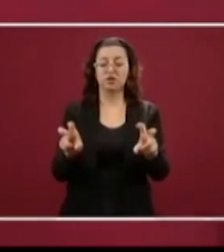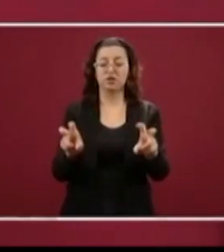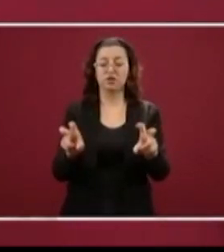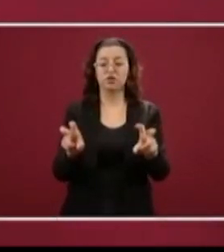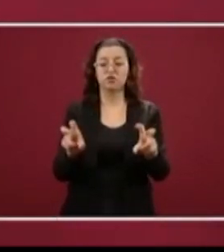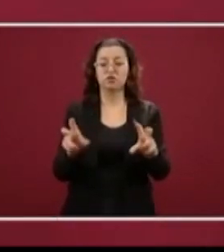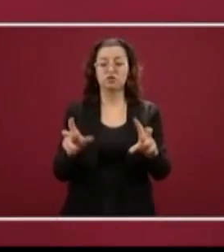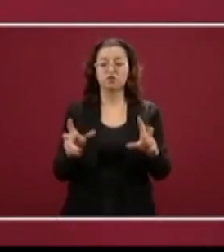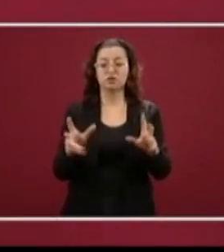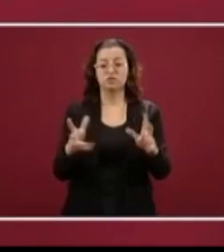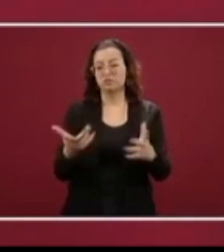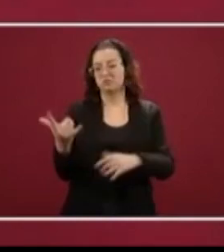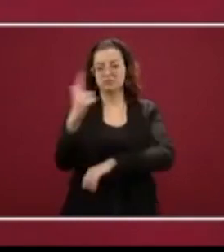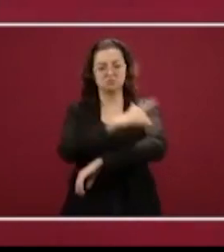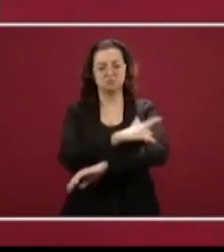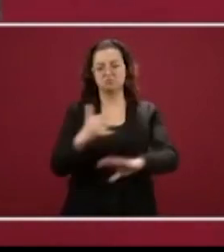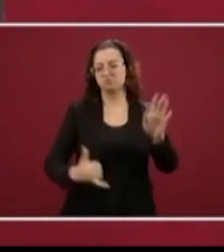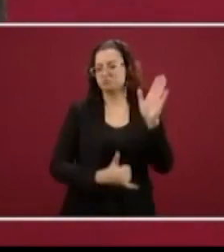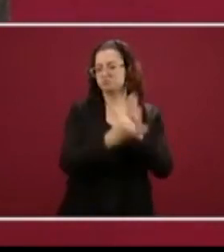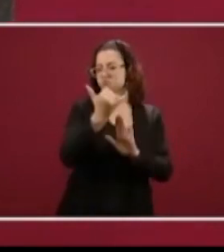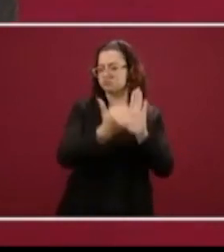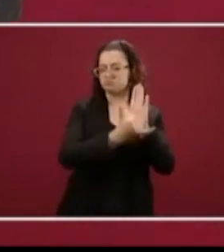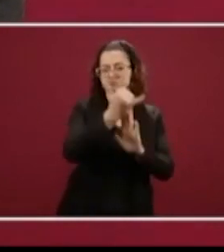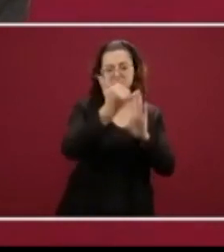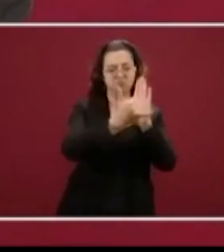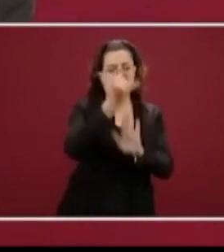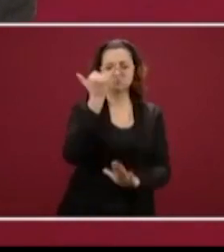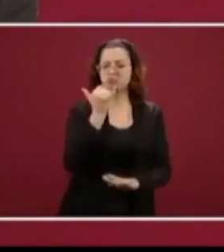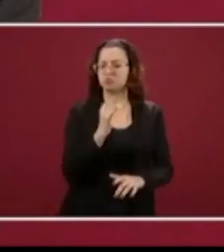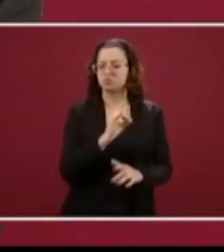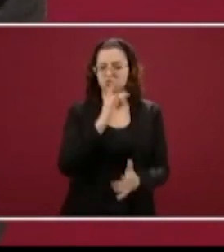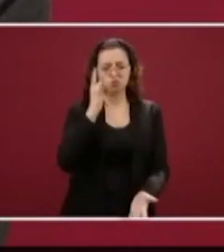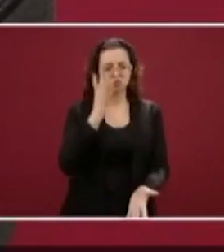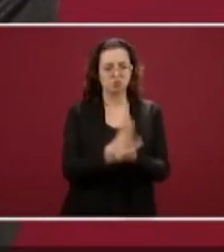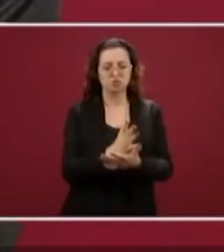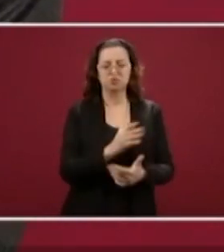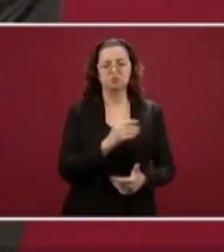la construcción del aeropuerto, cómo vamos,